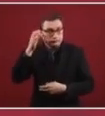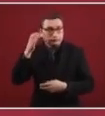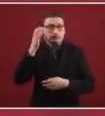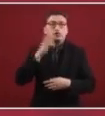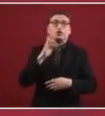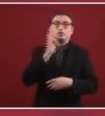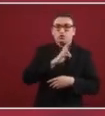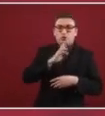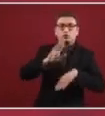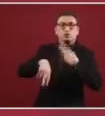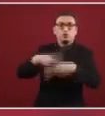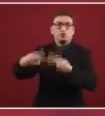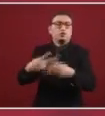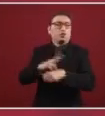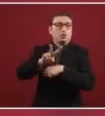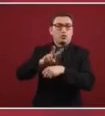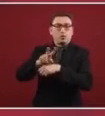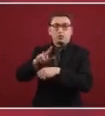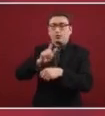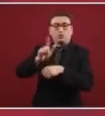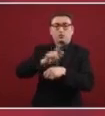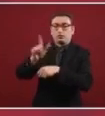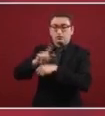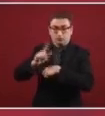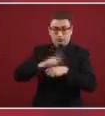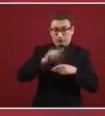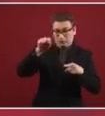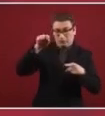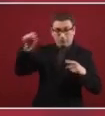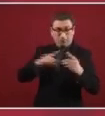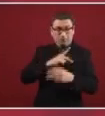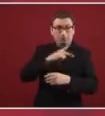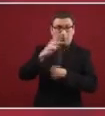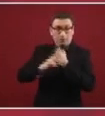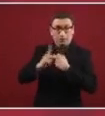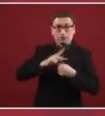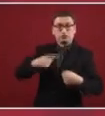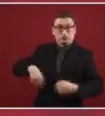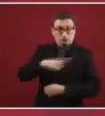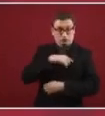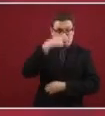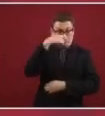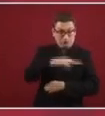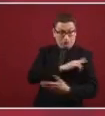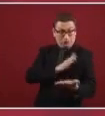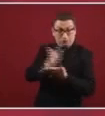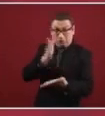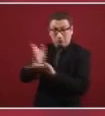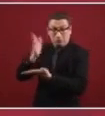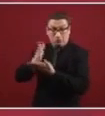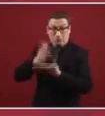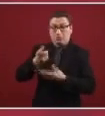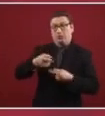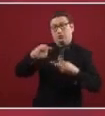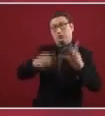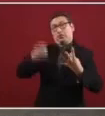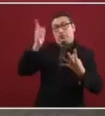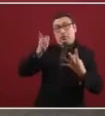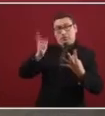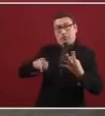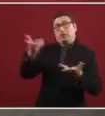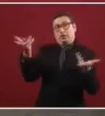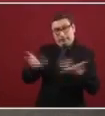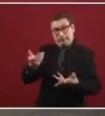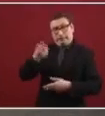ni vamos a Guatemala, a ningún país, a decirles lo que tienen que hacer,